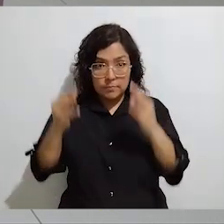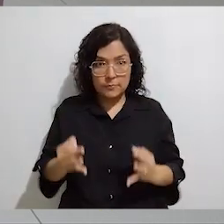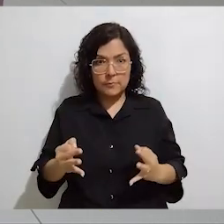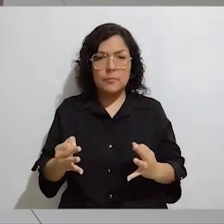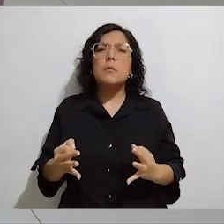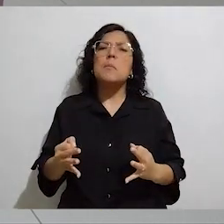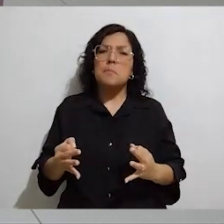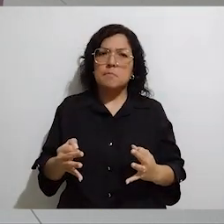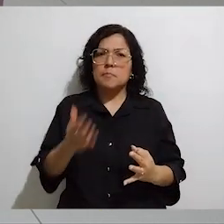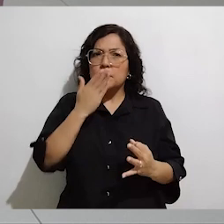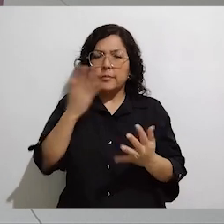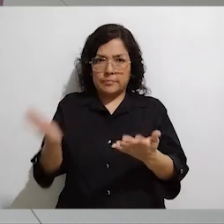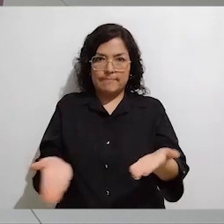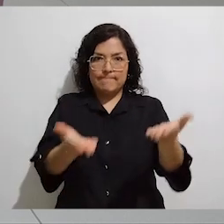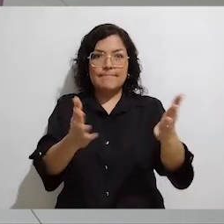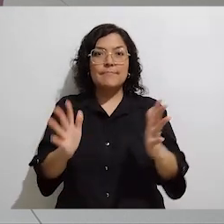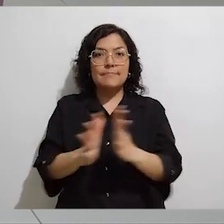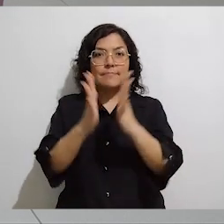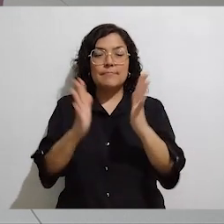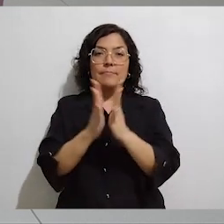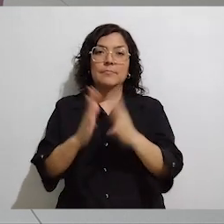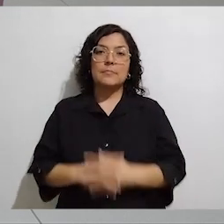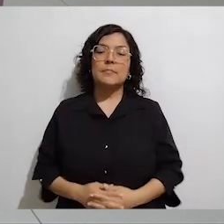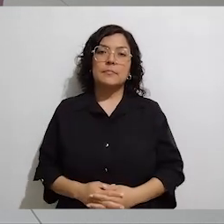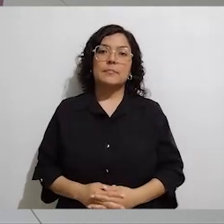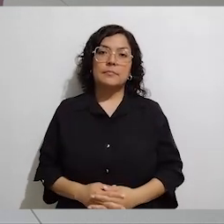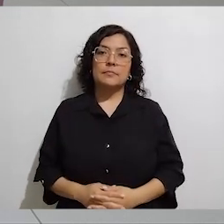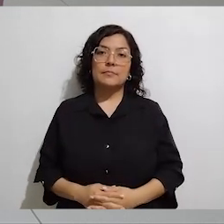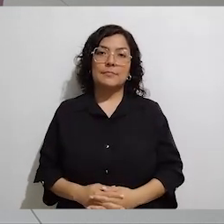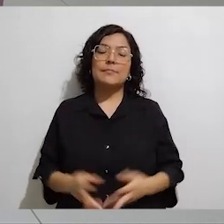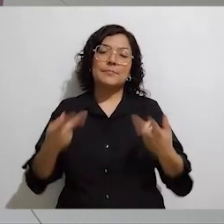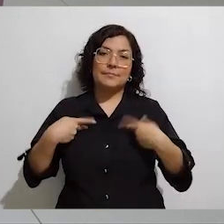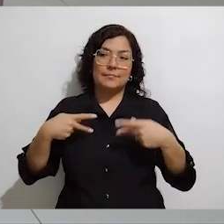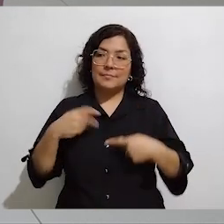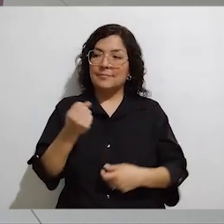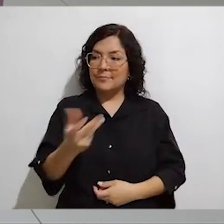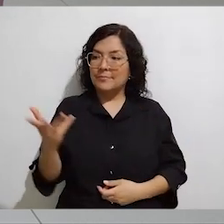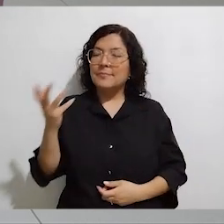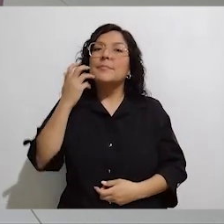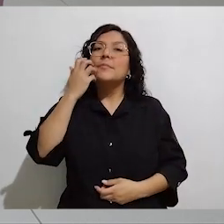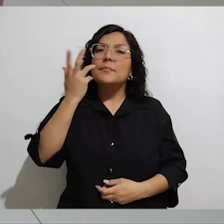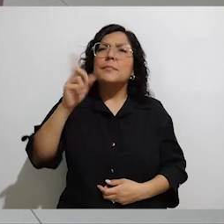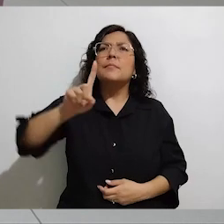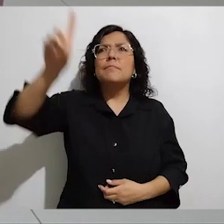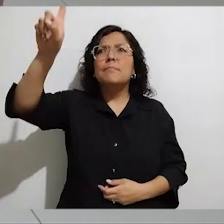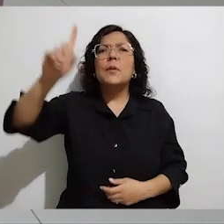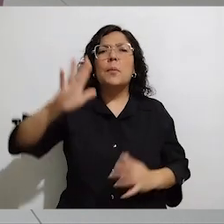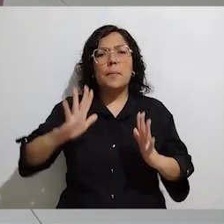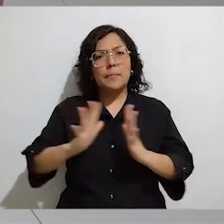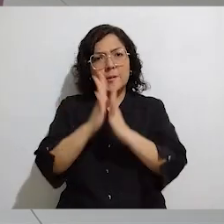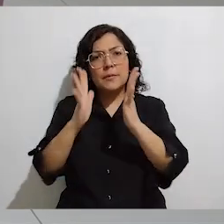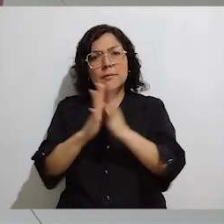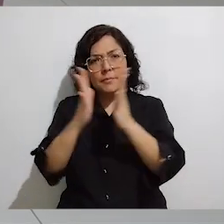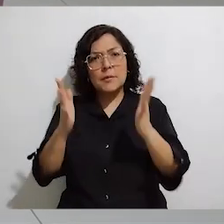Esta ciudadanía que al final de cuentas encuentra en estos mecanismos esa posibilidad de poder hacer participación